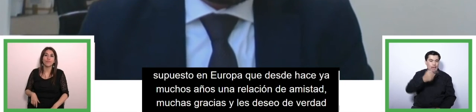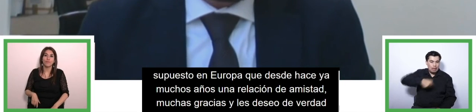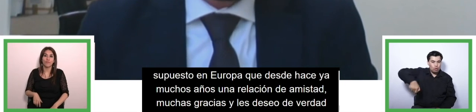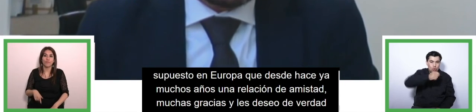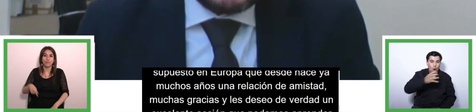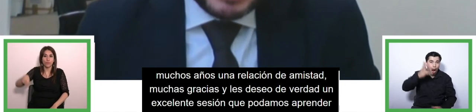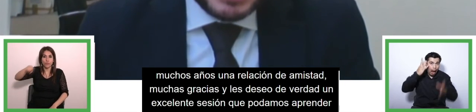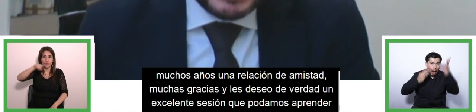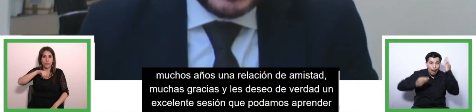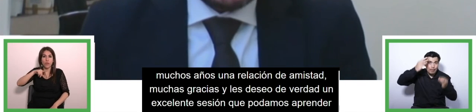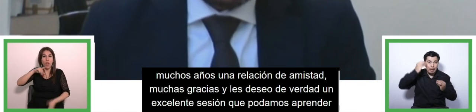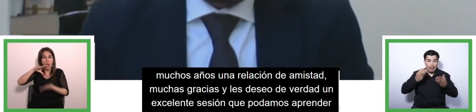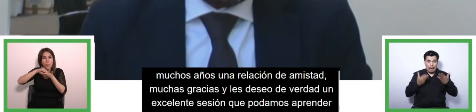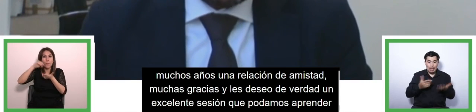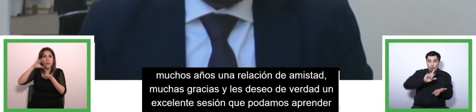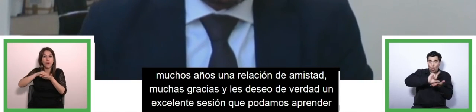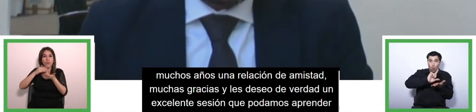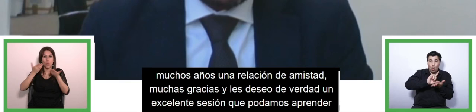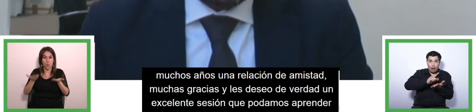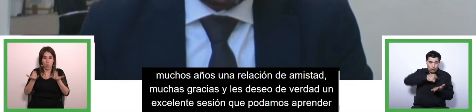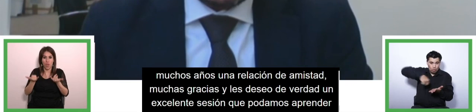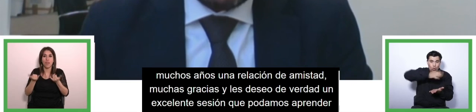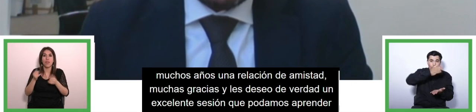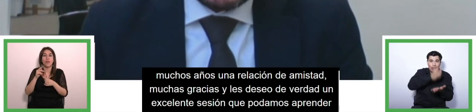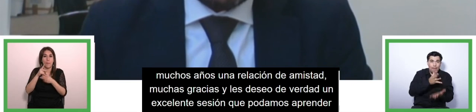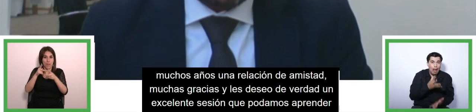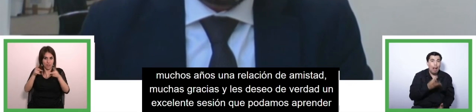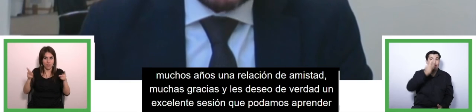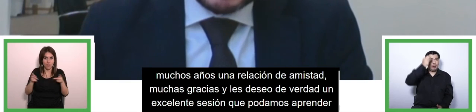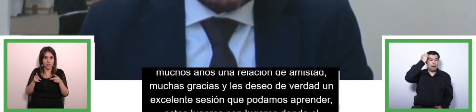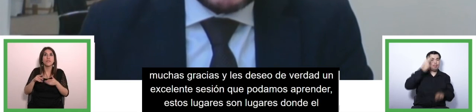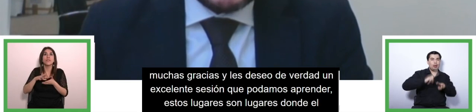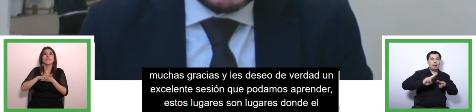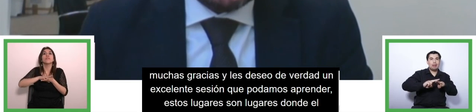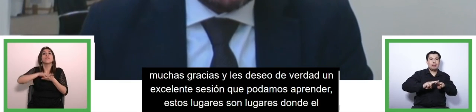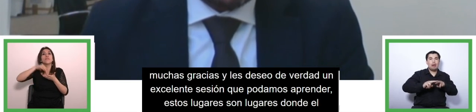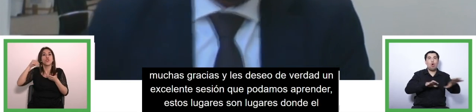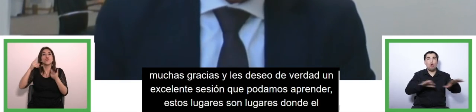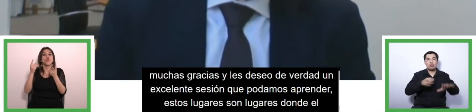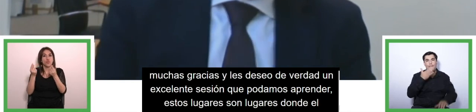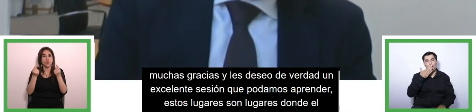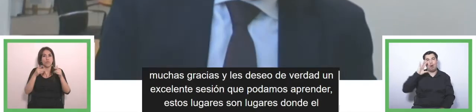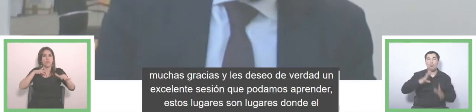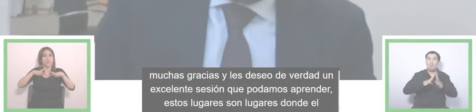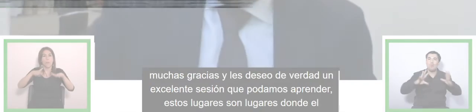son lugares donde debemos aprender para hacer las cosas mejor y reflexionar. Muchísimas gracias.